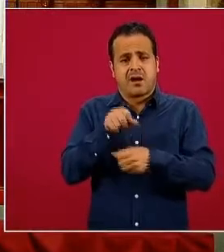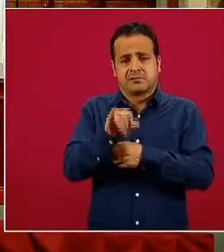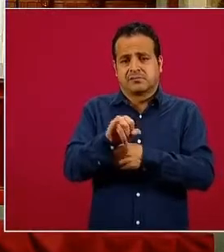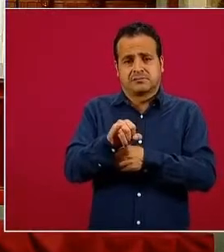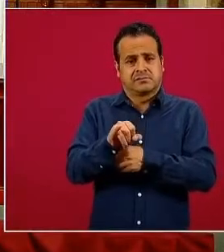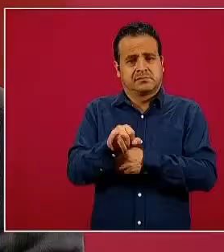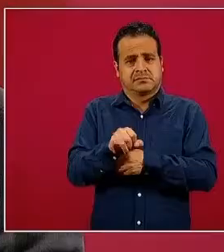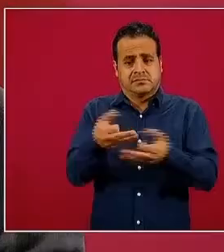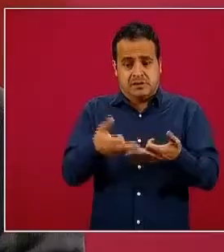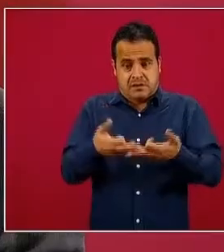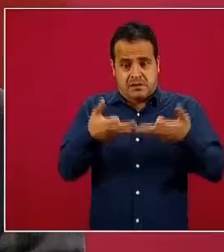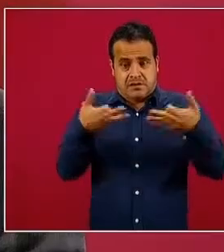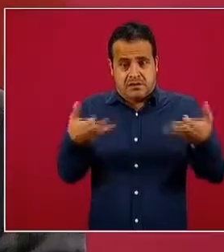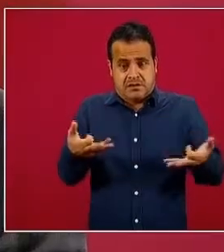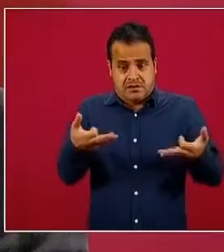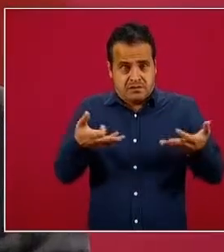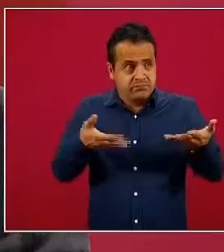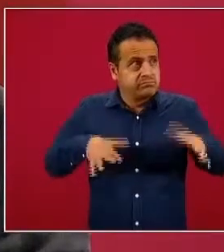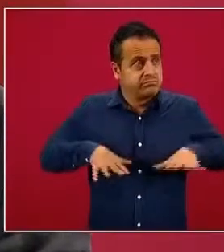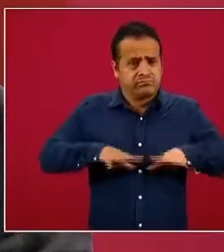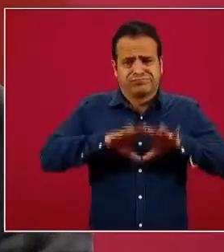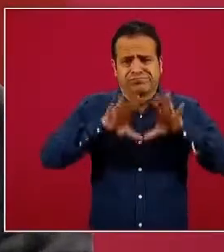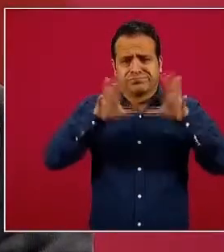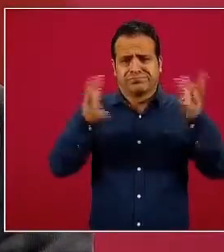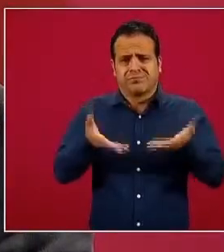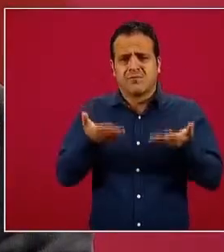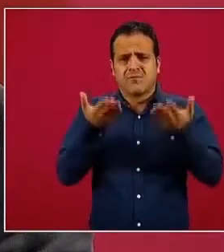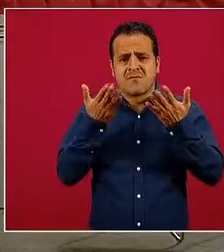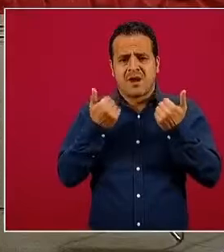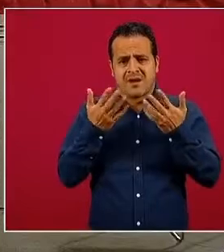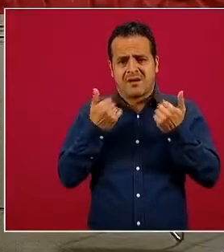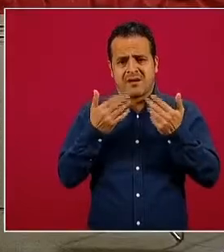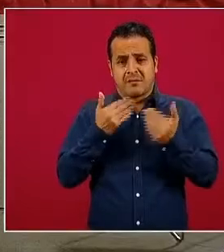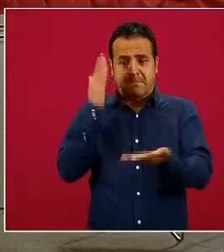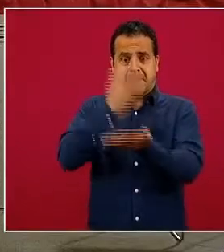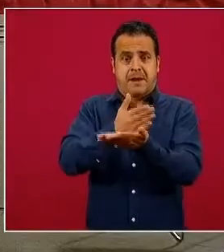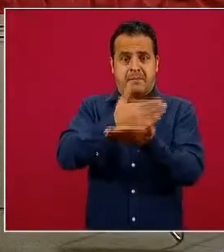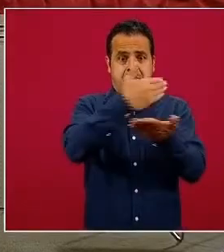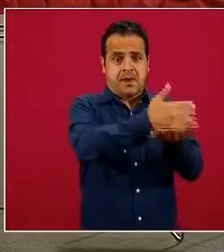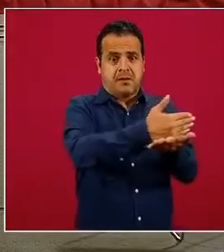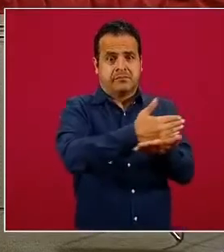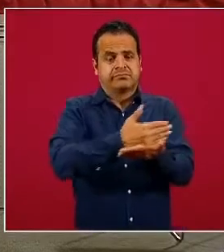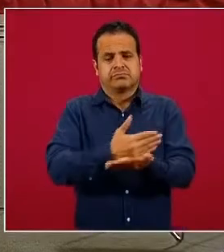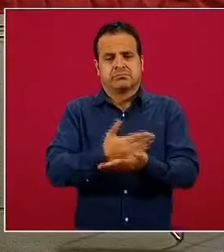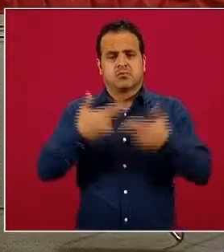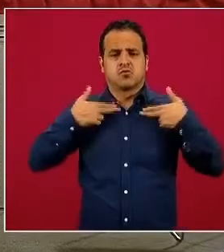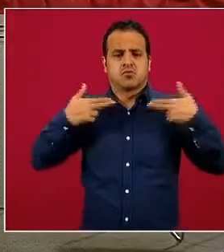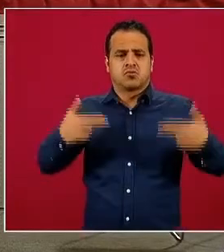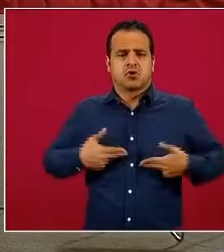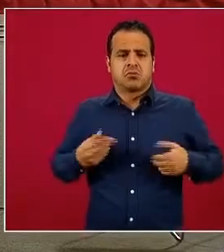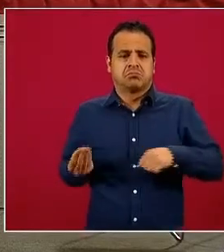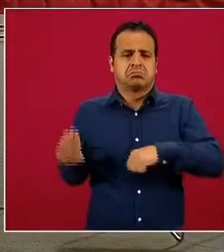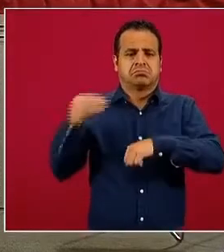diferentes a su realidad biológica y social. Y